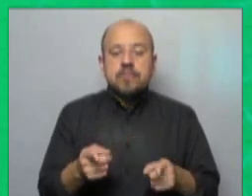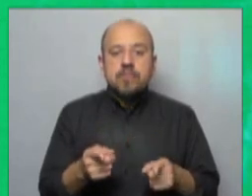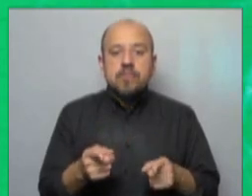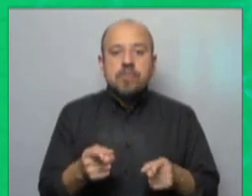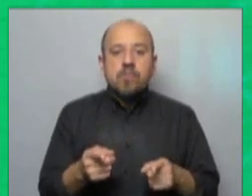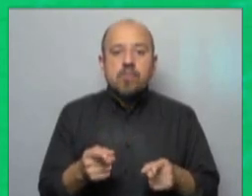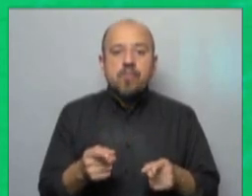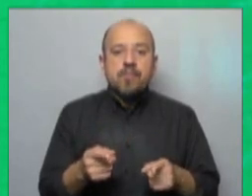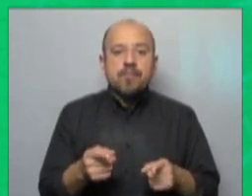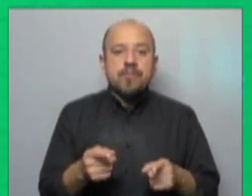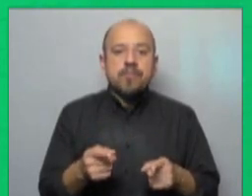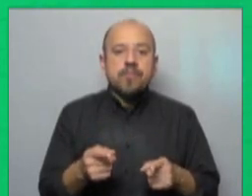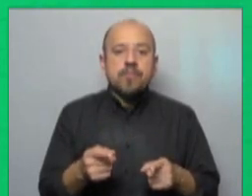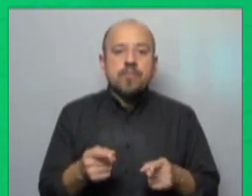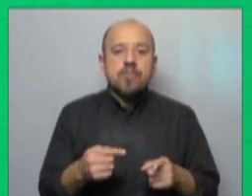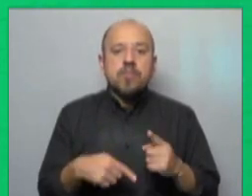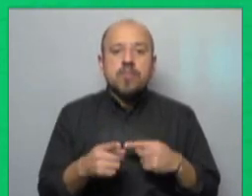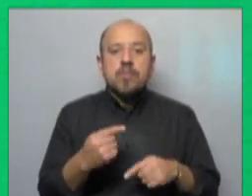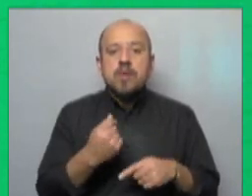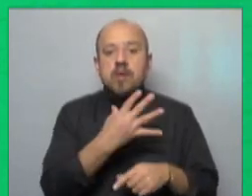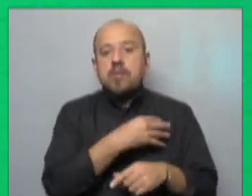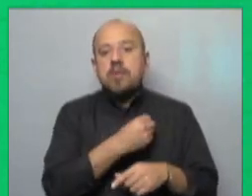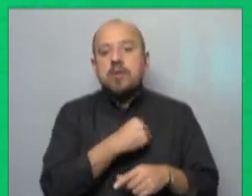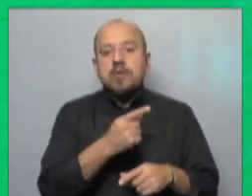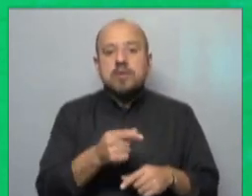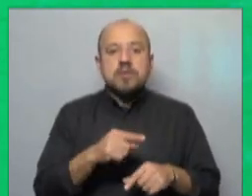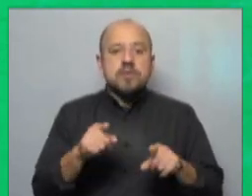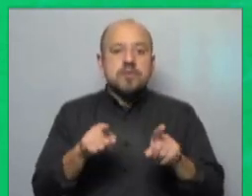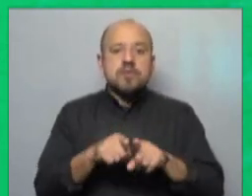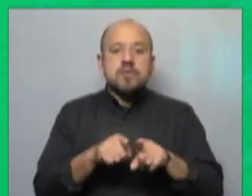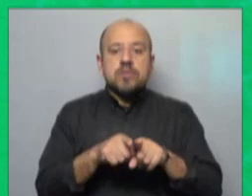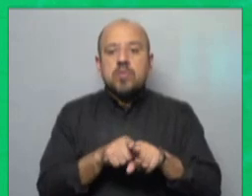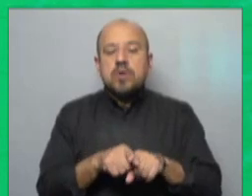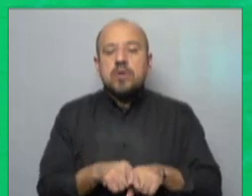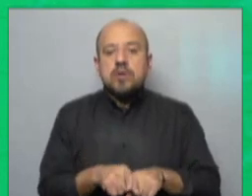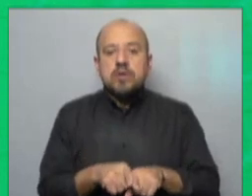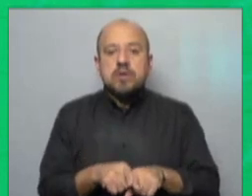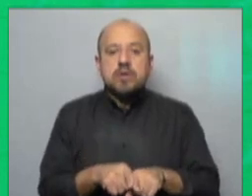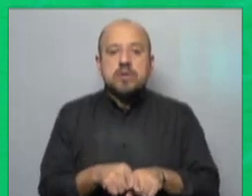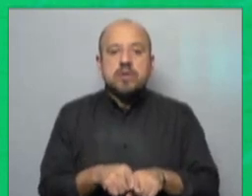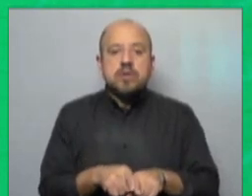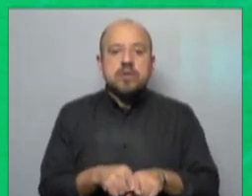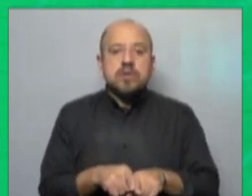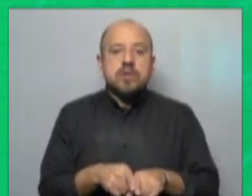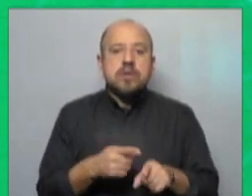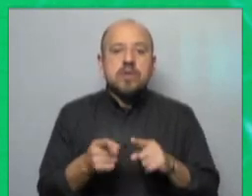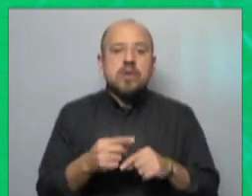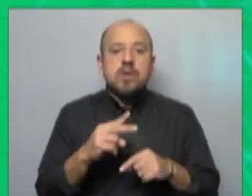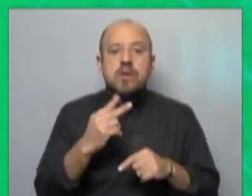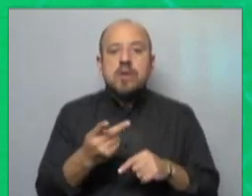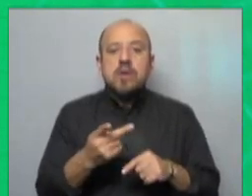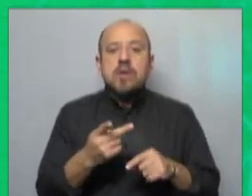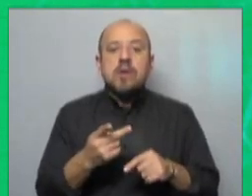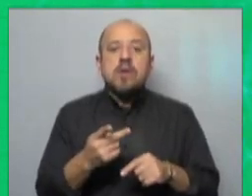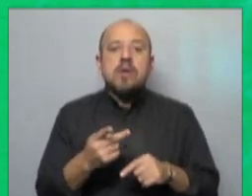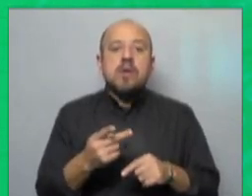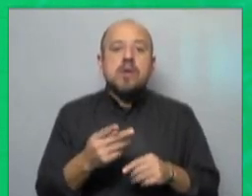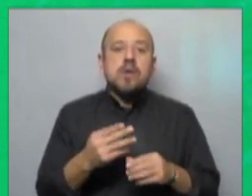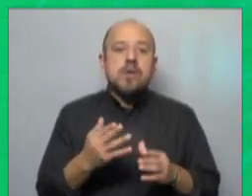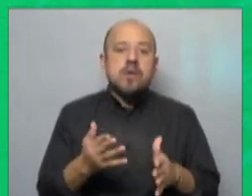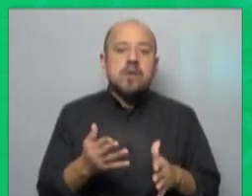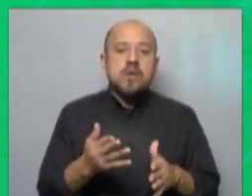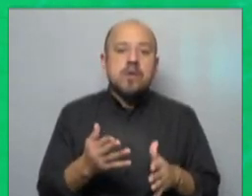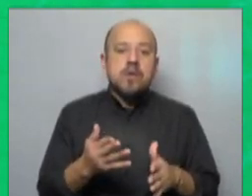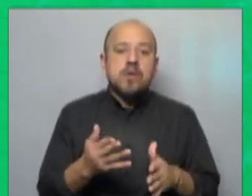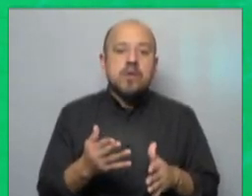el referéndum ahí si juntamos el botón blanco estamos en niveles de lo que fue la segunda vuelta y el